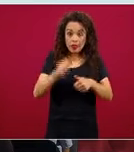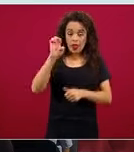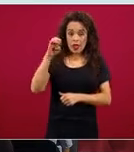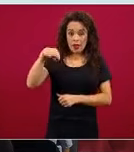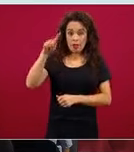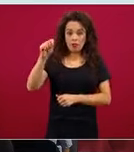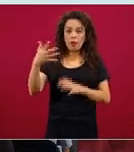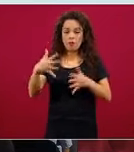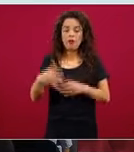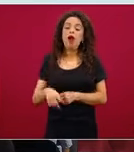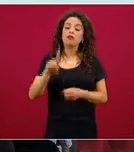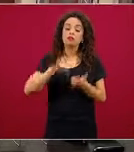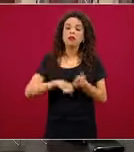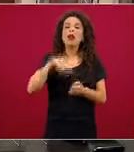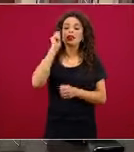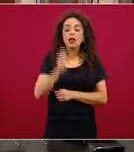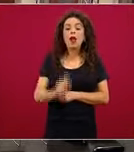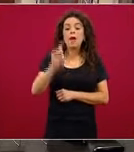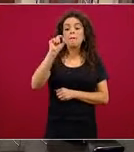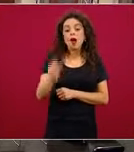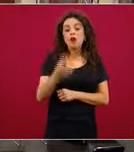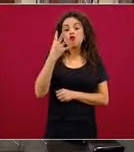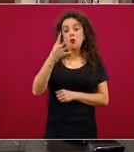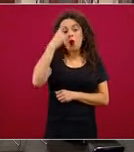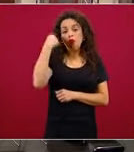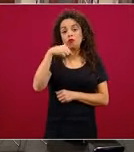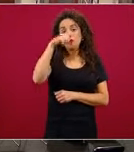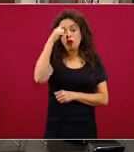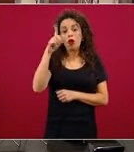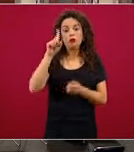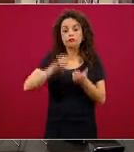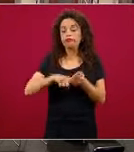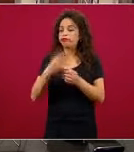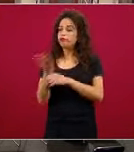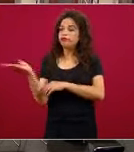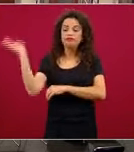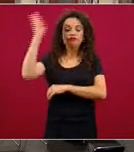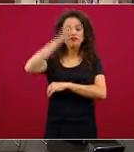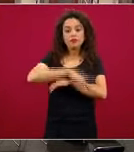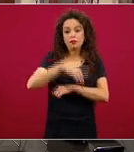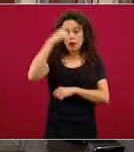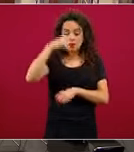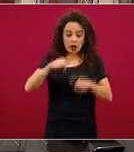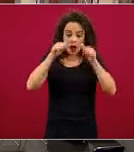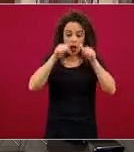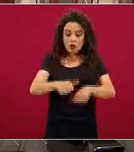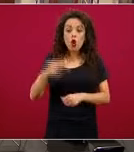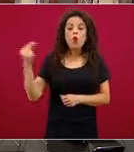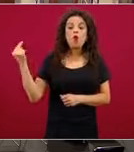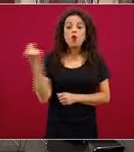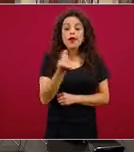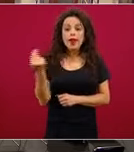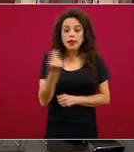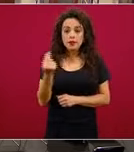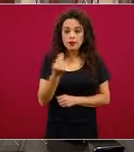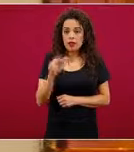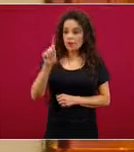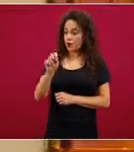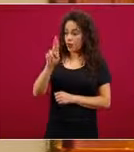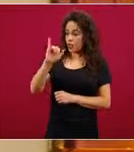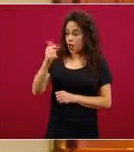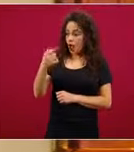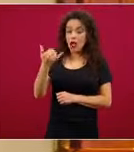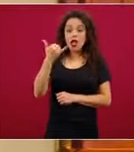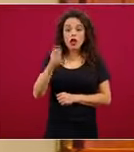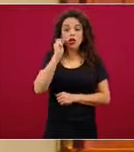de 24 horas para poder garantizar la atención de urgencias, y no solamente el triage, sino el triage, la atención de la